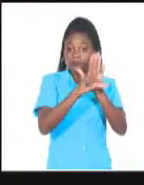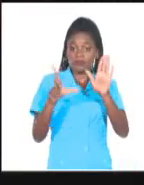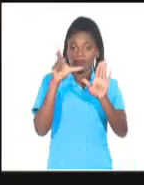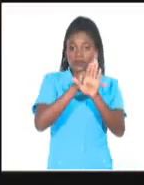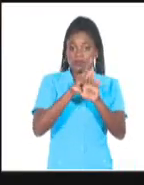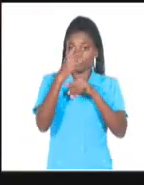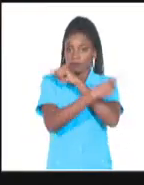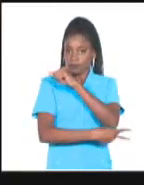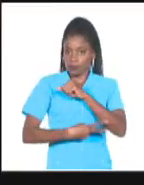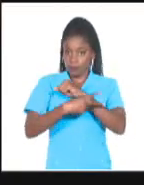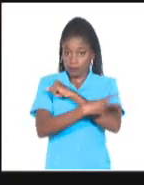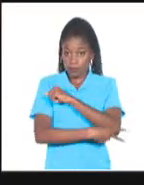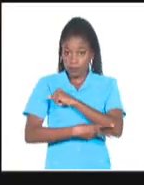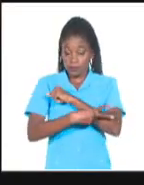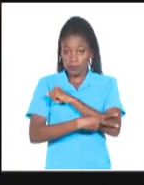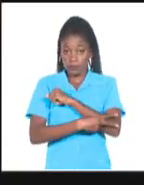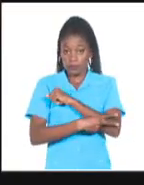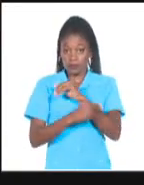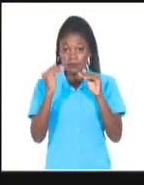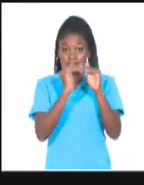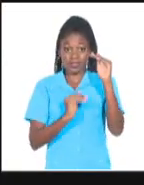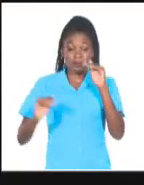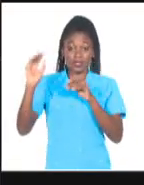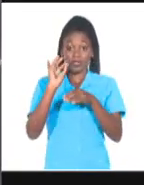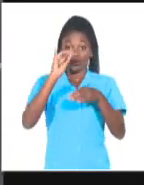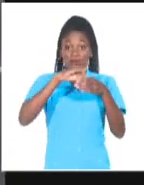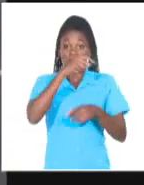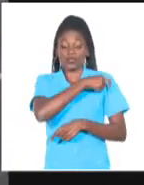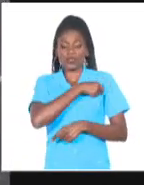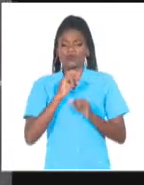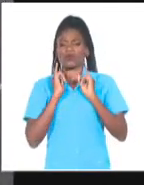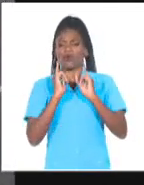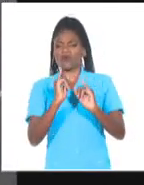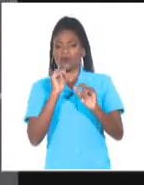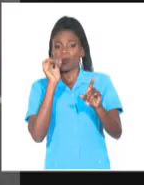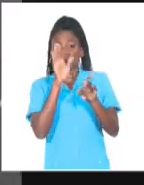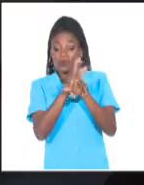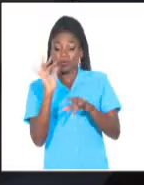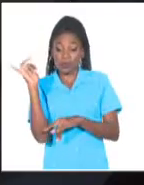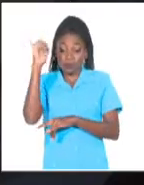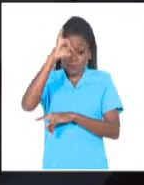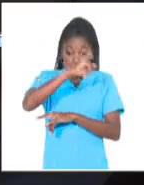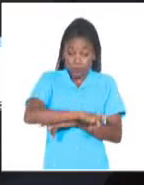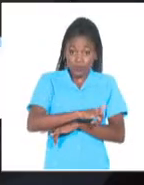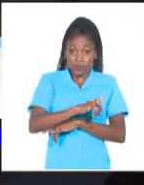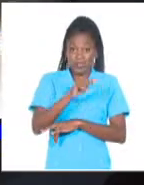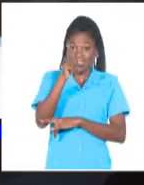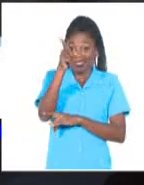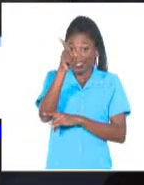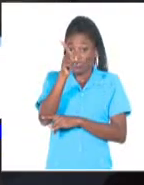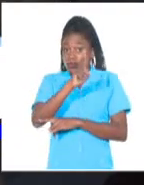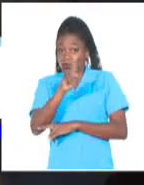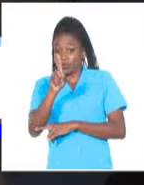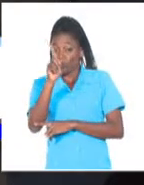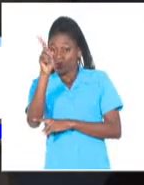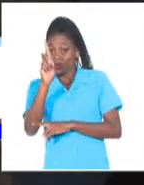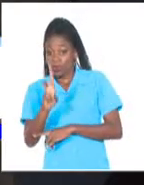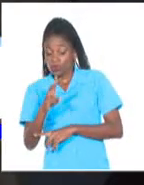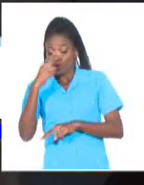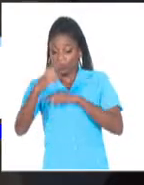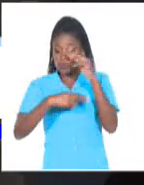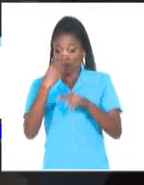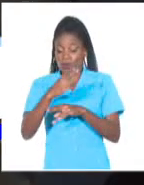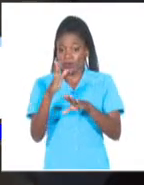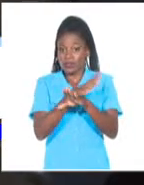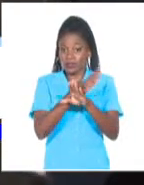del país el Ministerio del interior informa que con esta devolución suman 112 las realizadas desde de